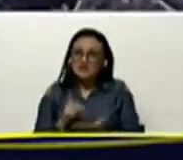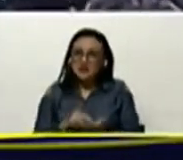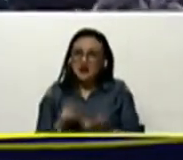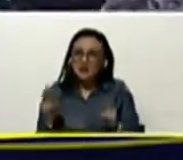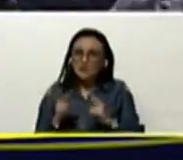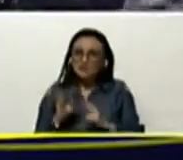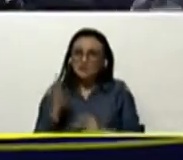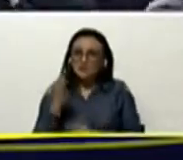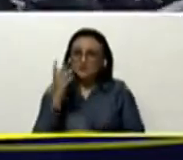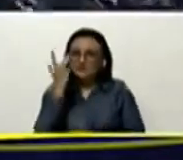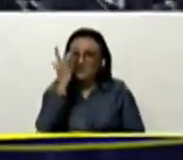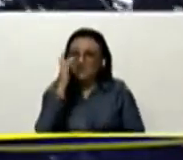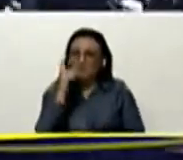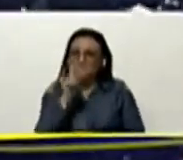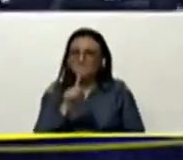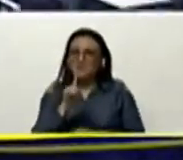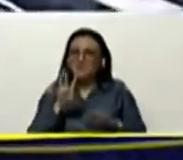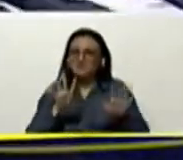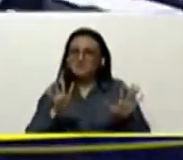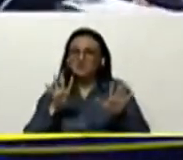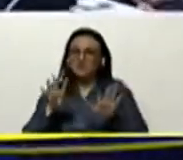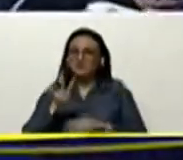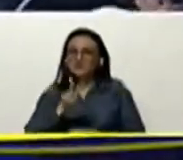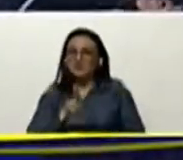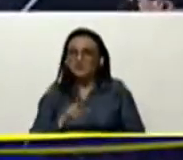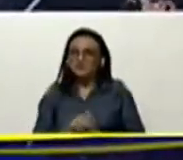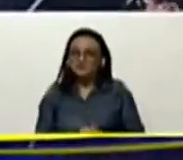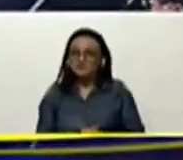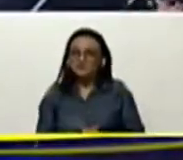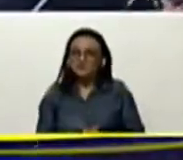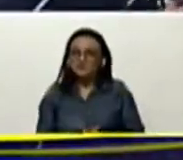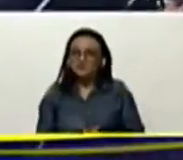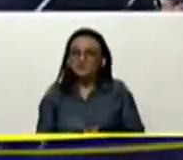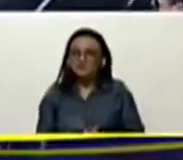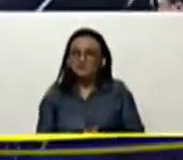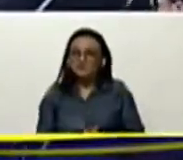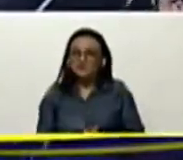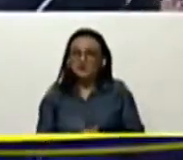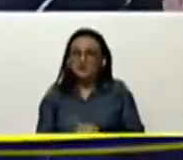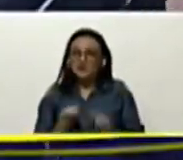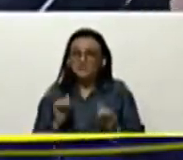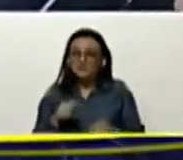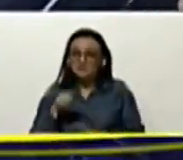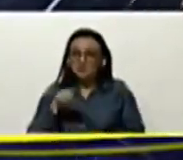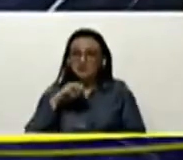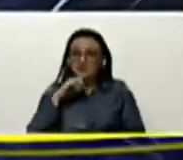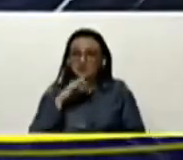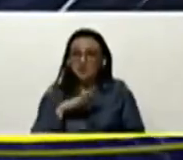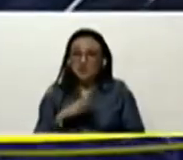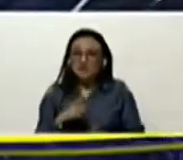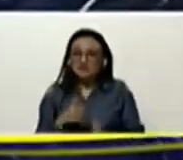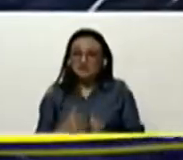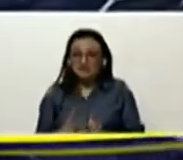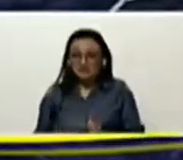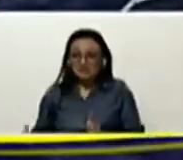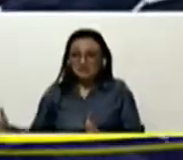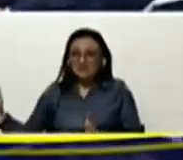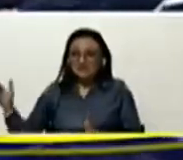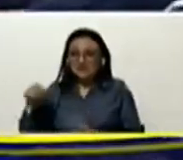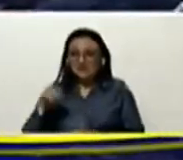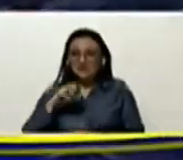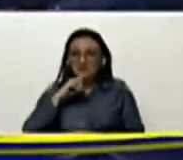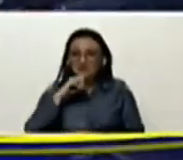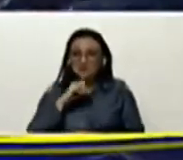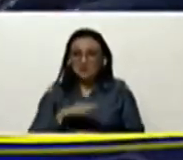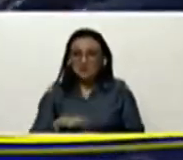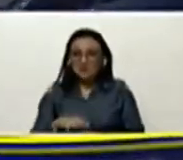4 de febrero de 1992. Y empezó esta historia larga. Y esta